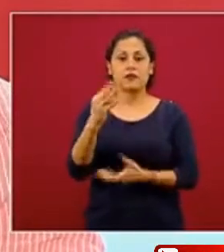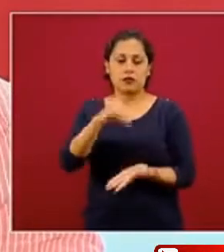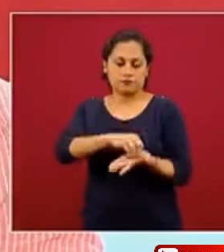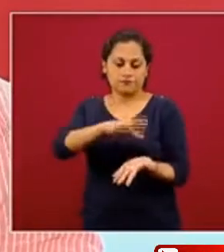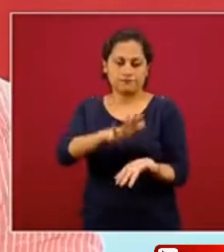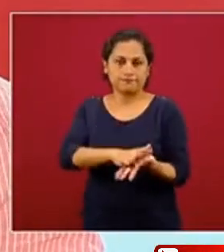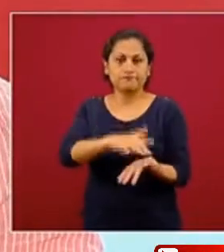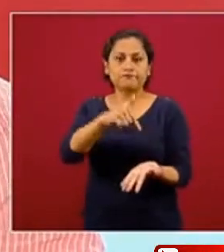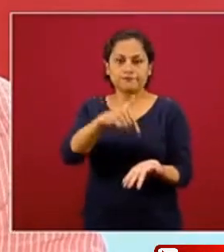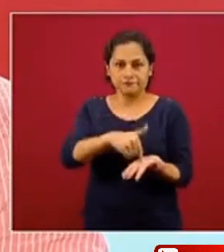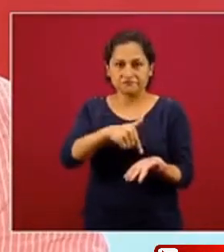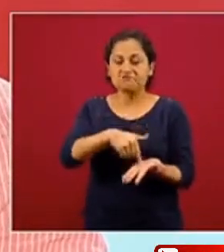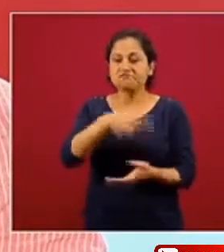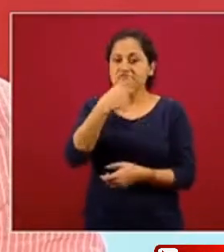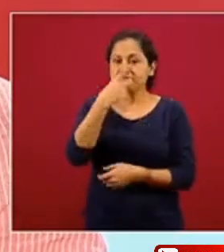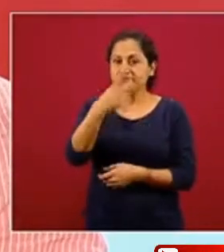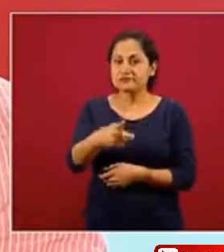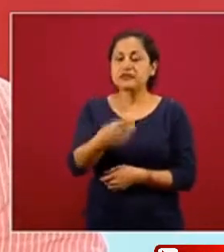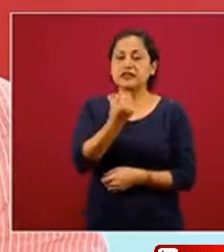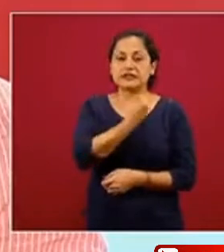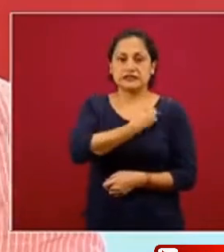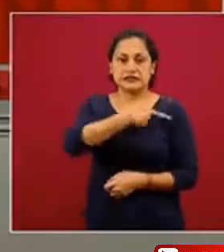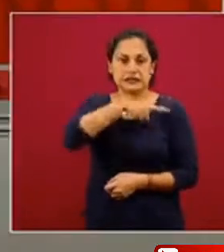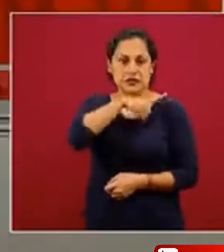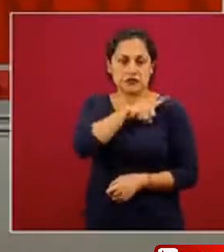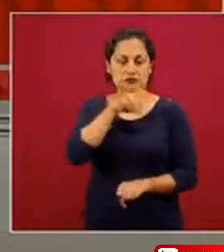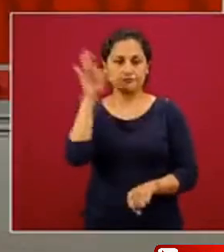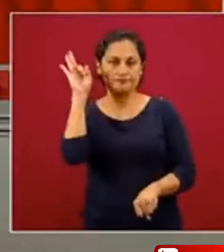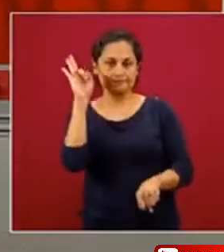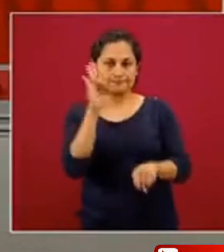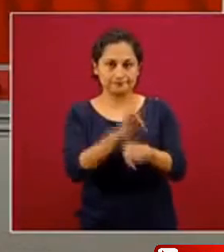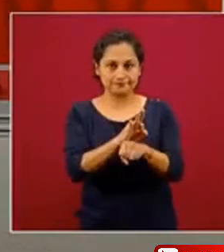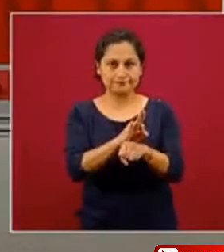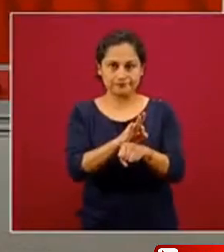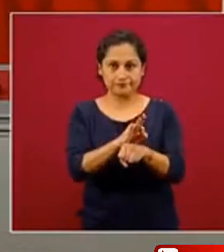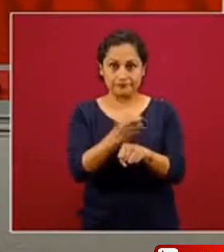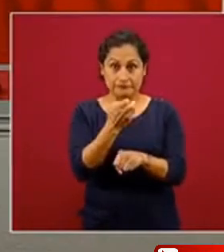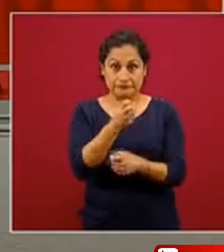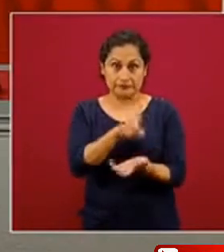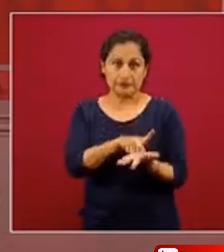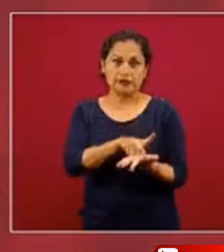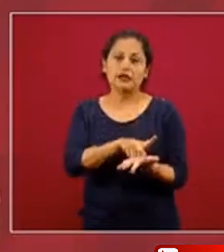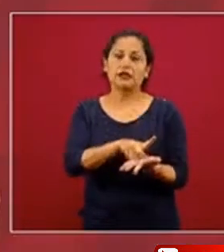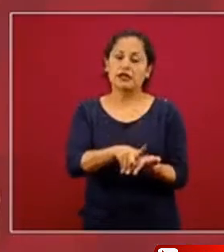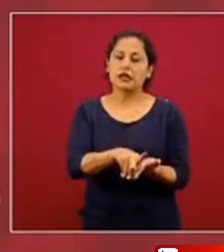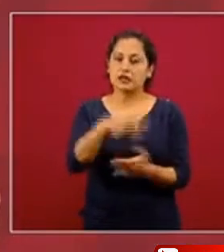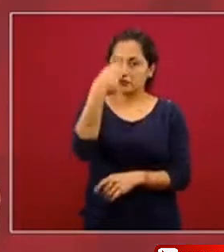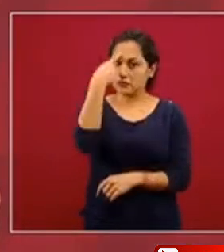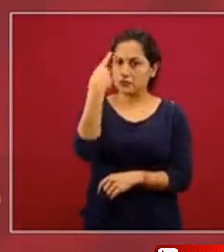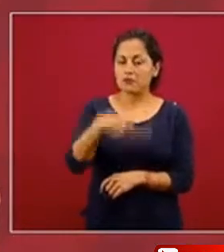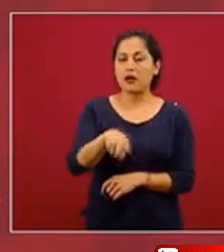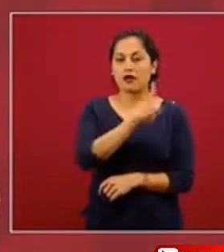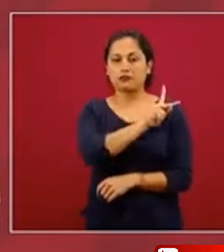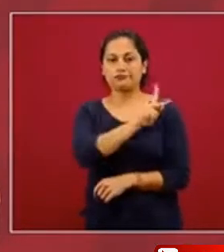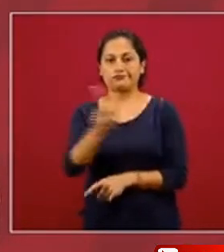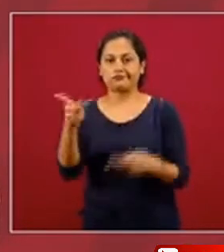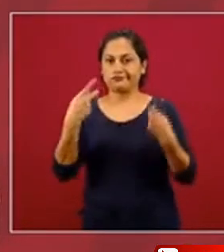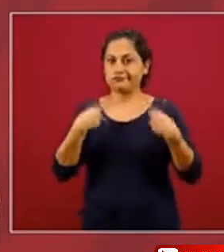salud, o más exactamente, la protección de la salud, es un derecho universal, es un derecho